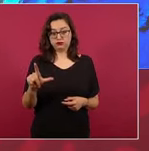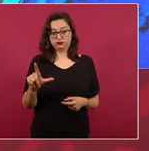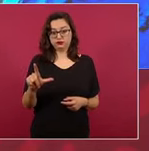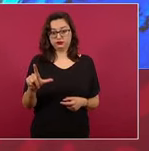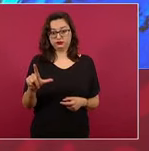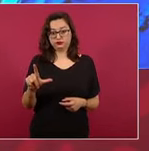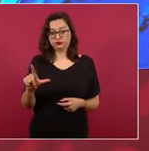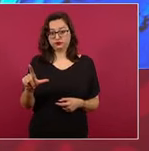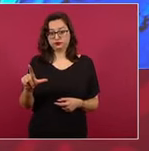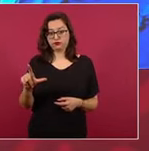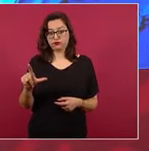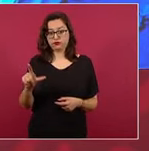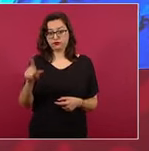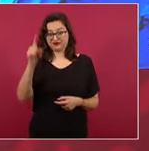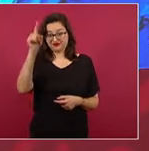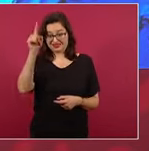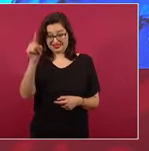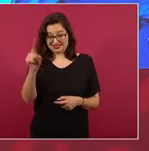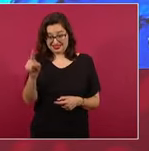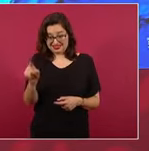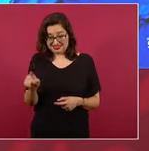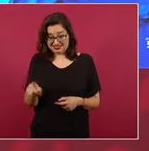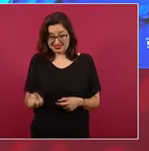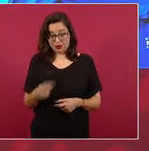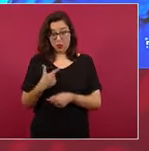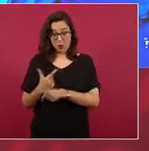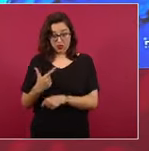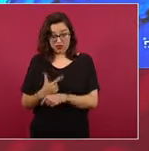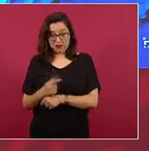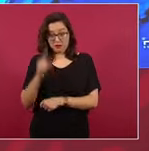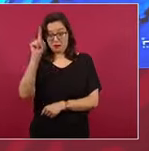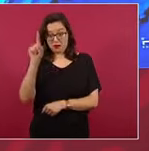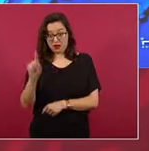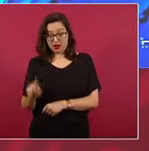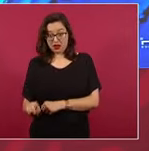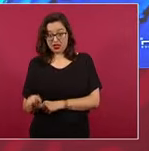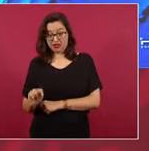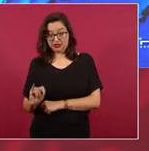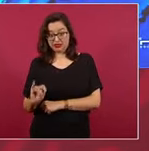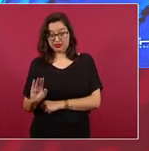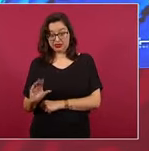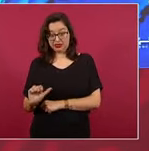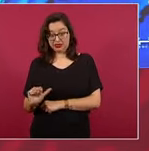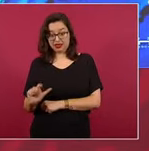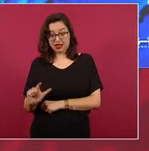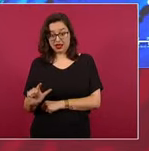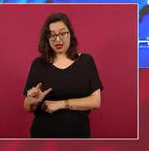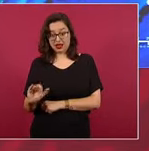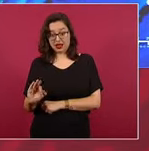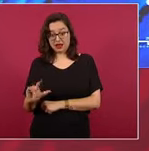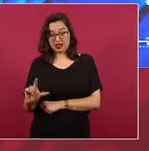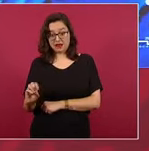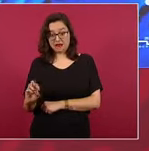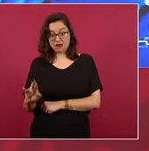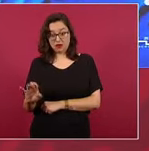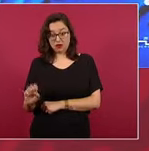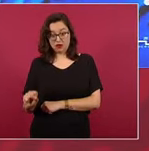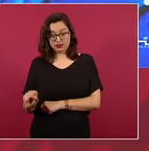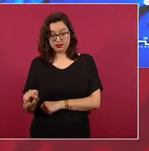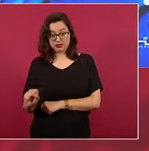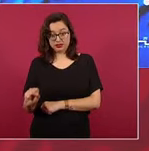Y aquí, en línea recta, está Tikal. y Flores. Y